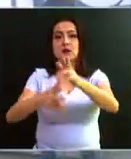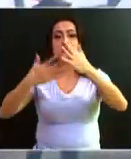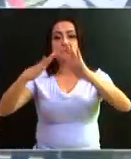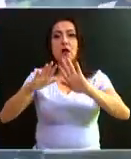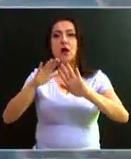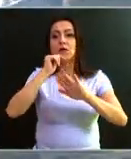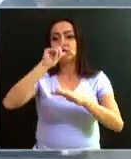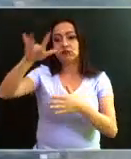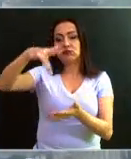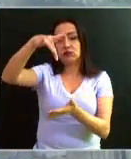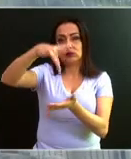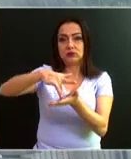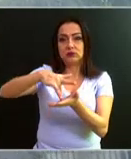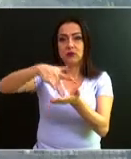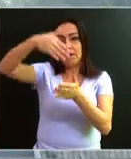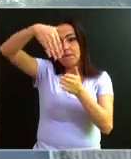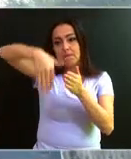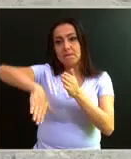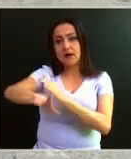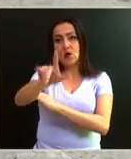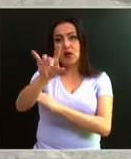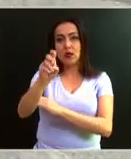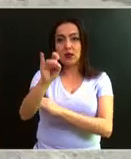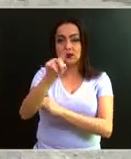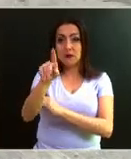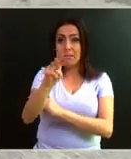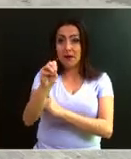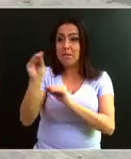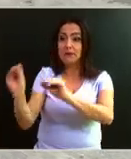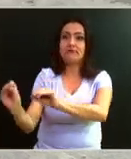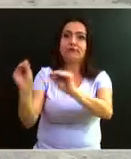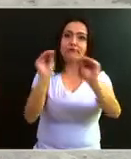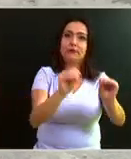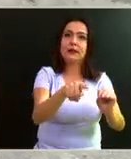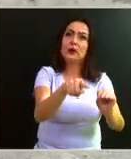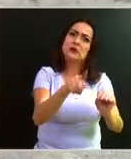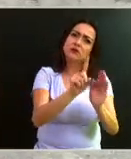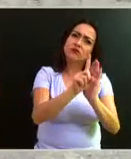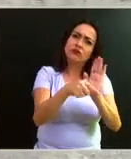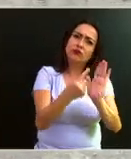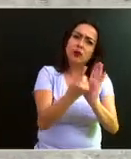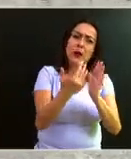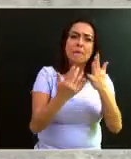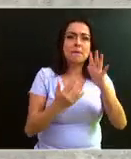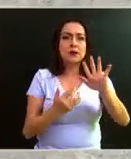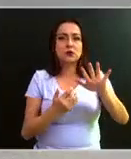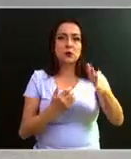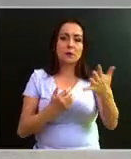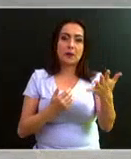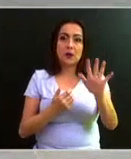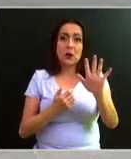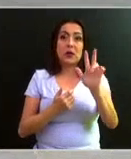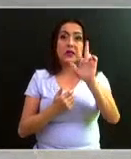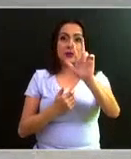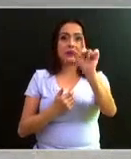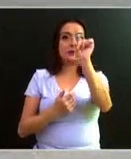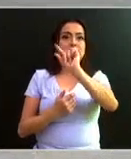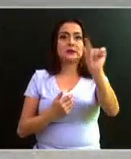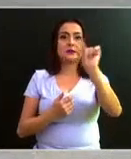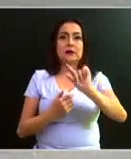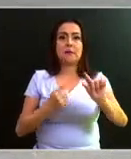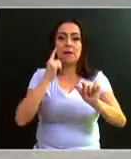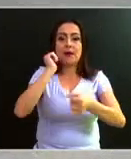estaba ubicado en el bajo de los Ledesma. Sin embargo, este duraría aproximadamente 3 semanas para